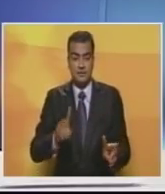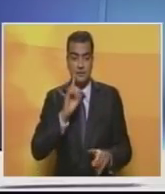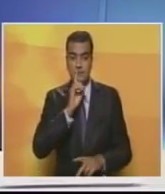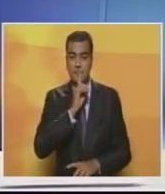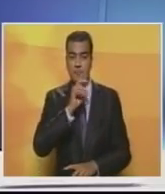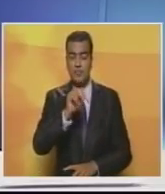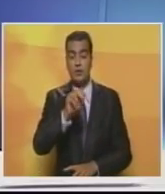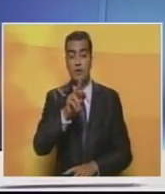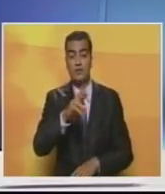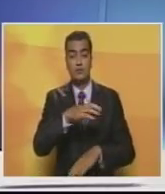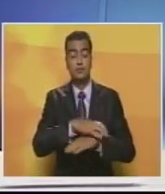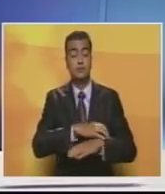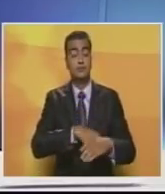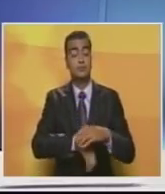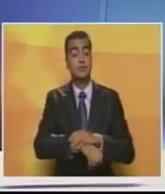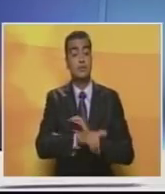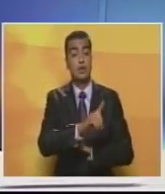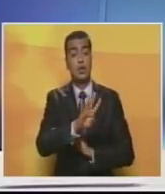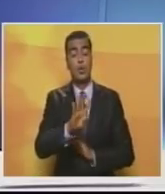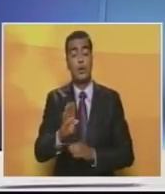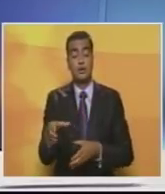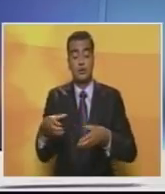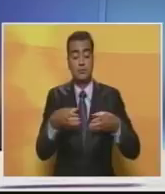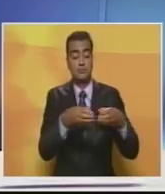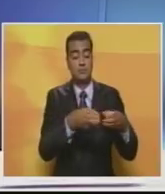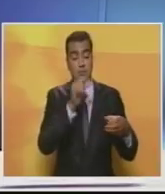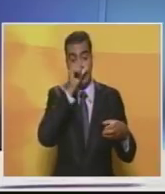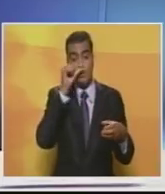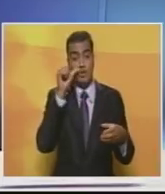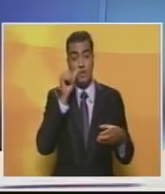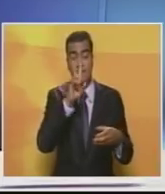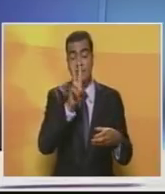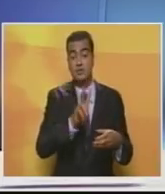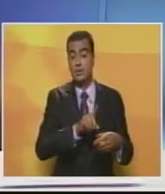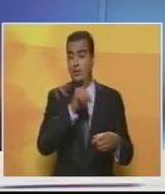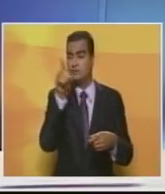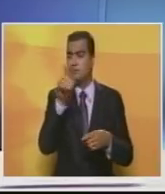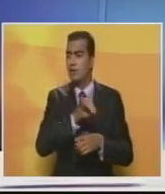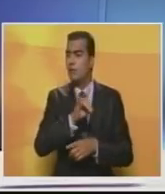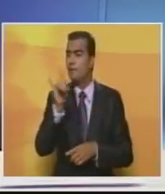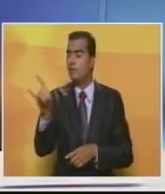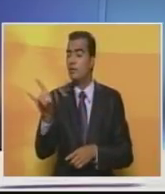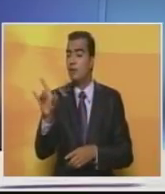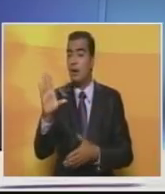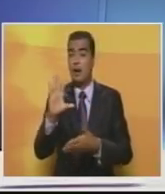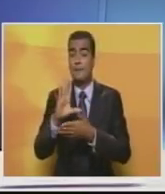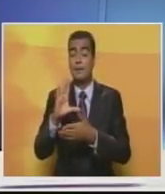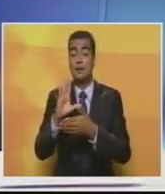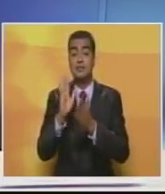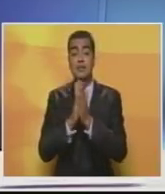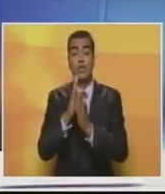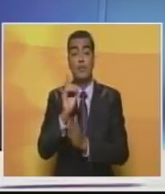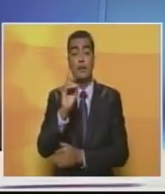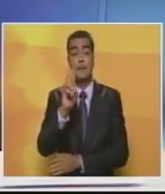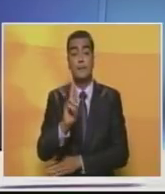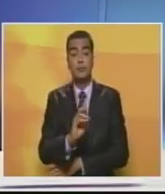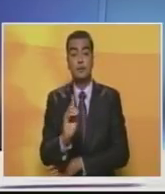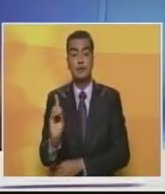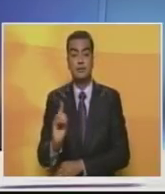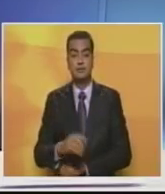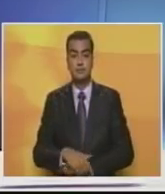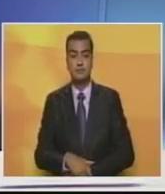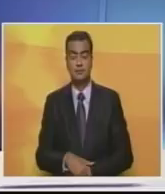Reverol, anunció la incautación de 140 panelas de cocaína provenientes de Venezuela en el aeropuerto Las Américas de Santo Domingo, en República